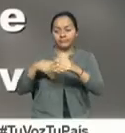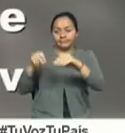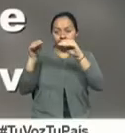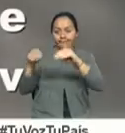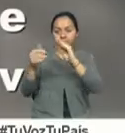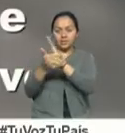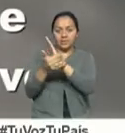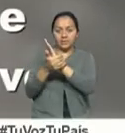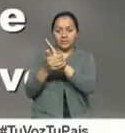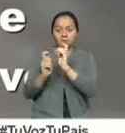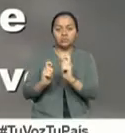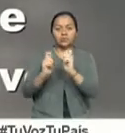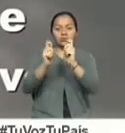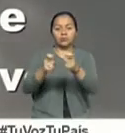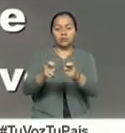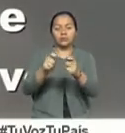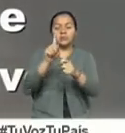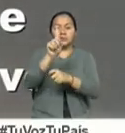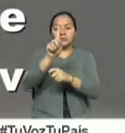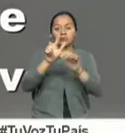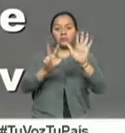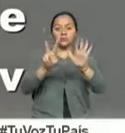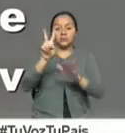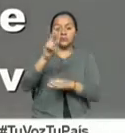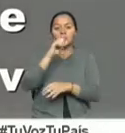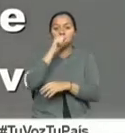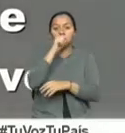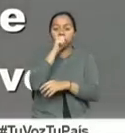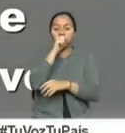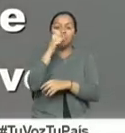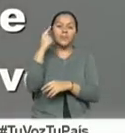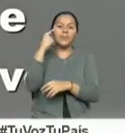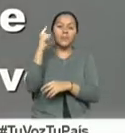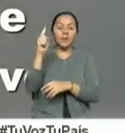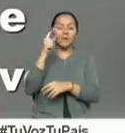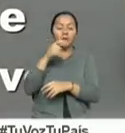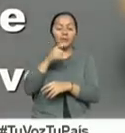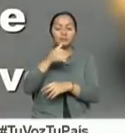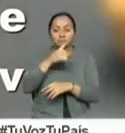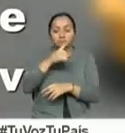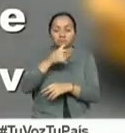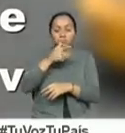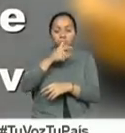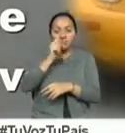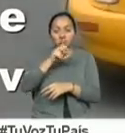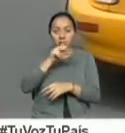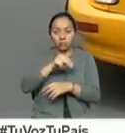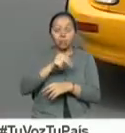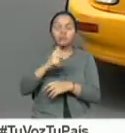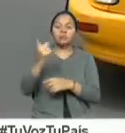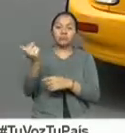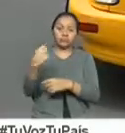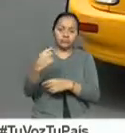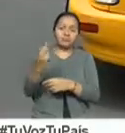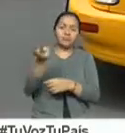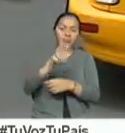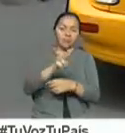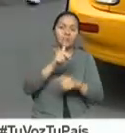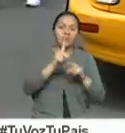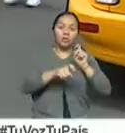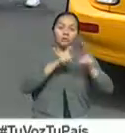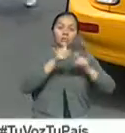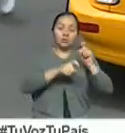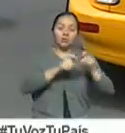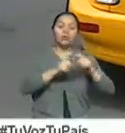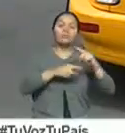se ha entregado 187 alcoholímetros y se ha llamado a la conformación del Consejo Consultivo. En él participa la sociedad civil